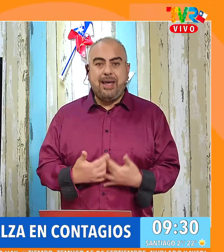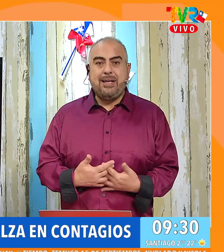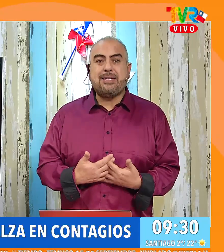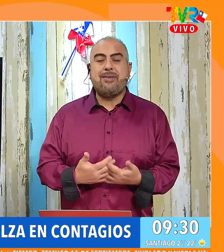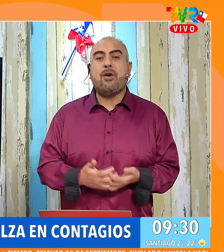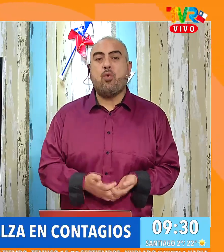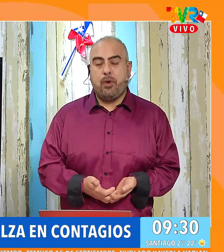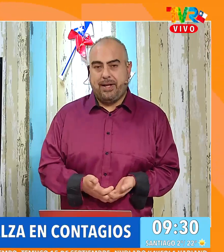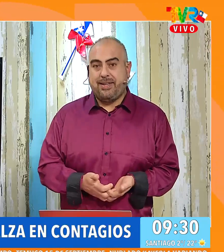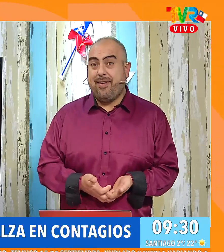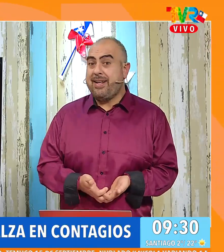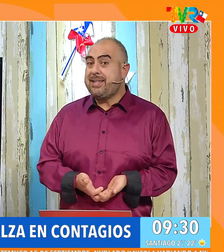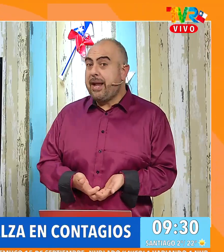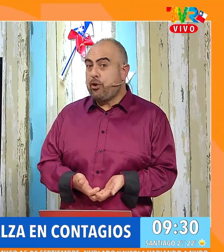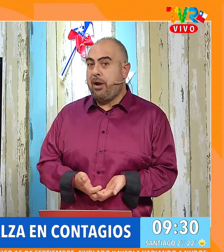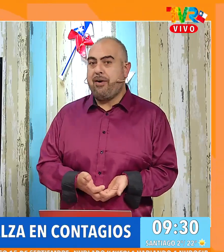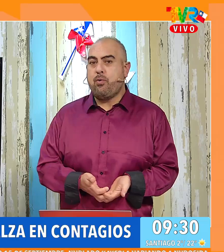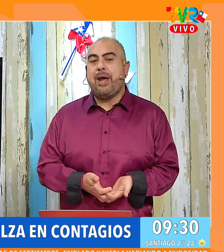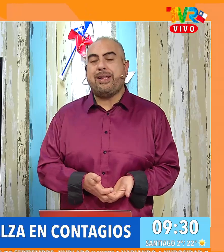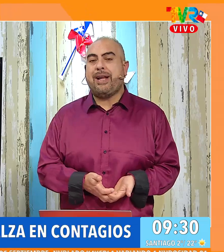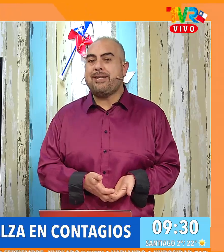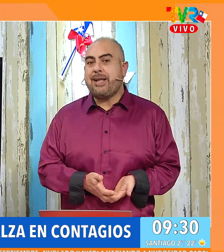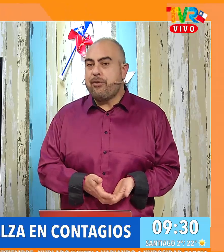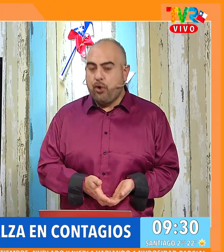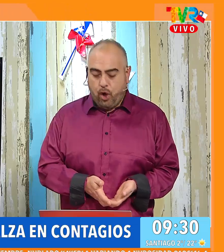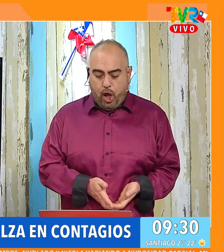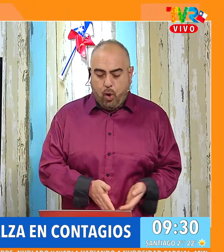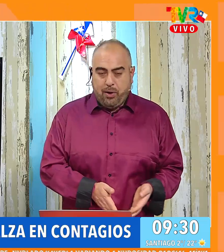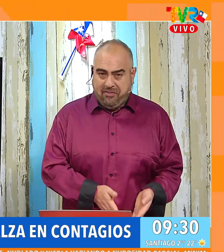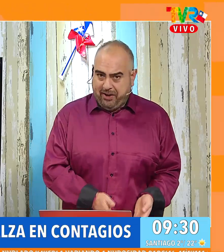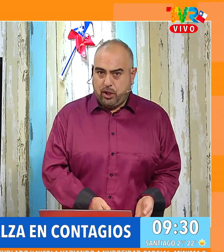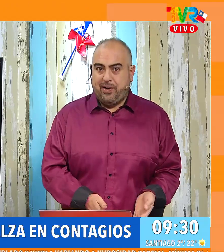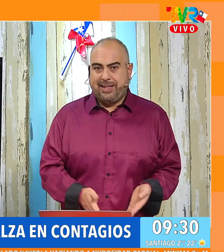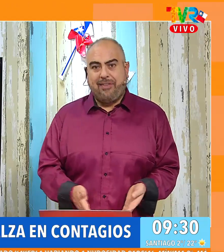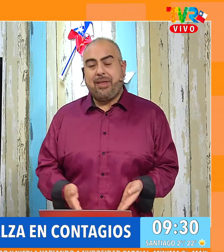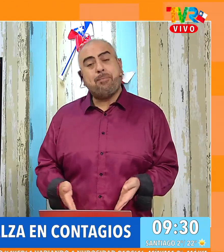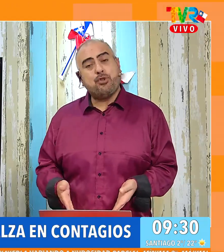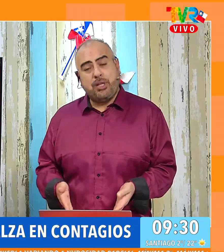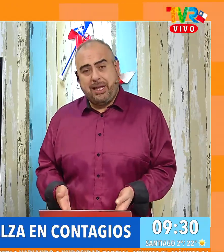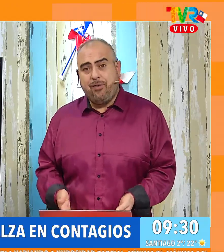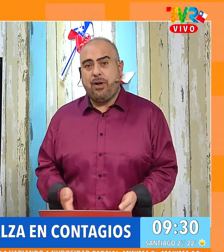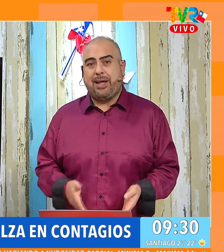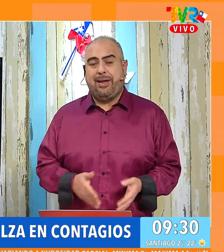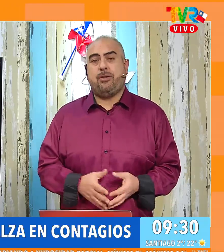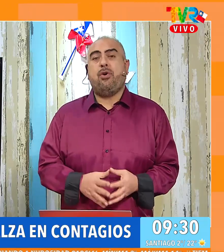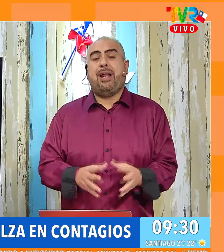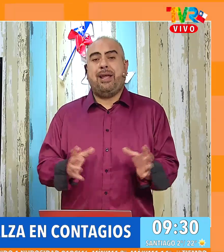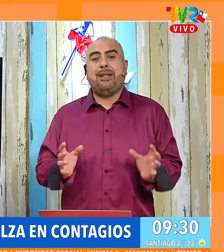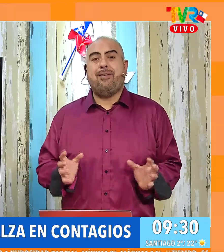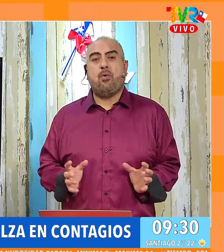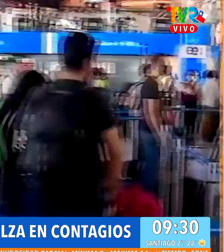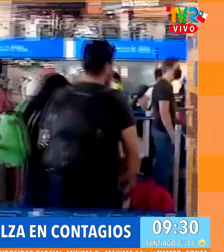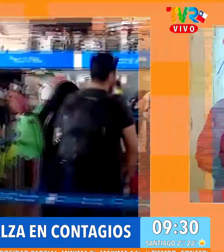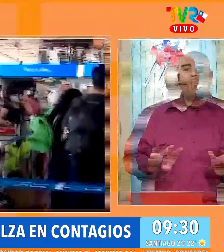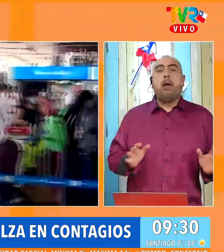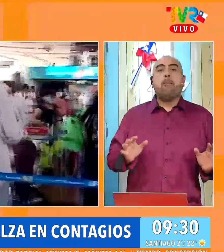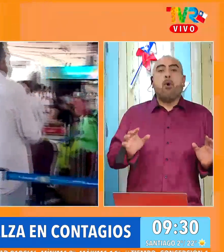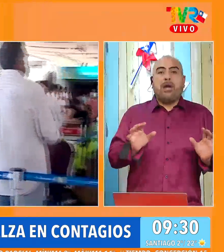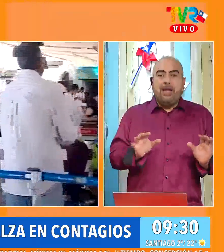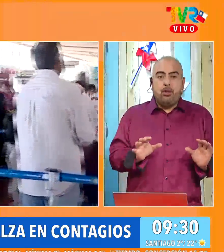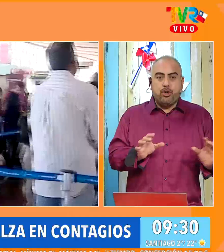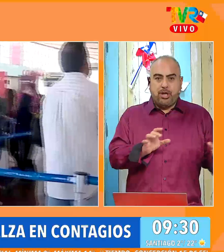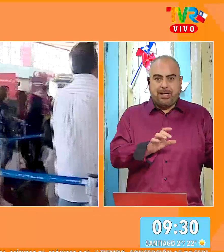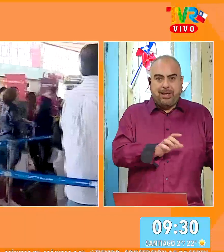vaya y se vacune. Si bien es cierto, las vacunas están haciendo un efecto bastante positivo en que toda la gente vacunada,